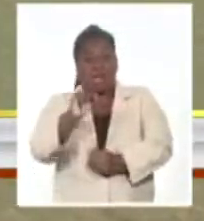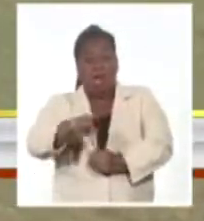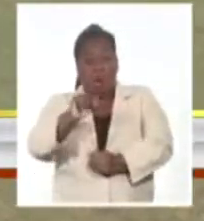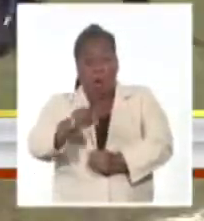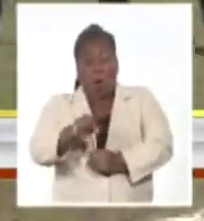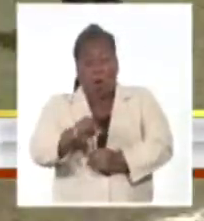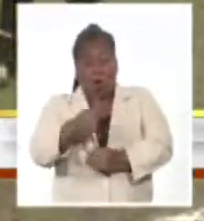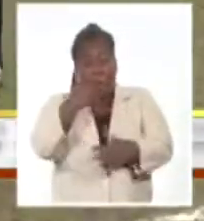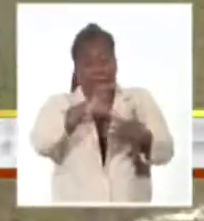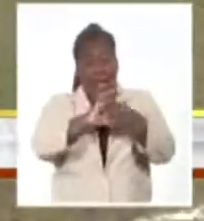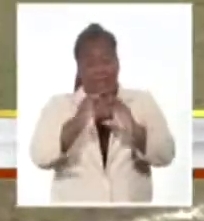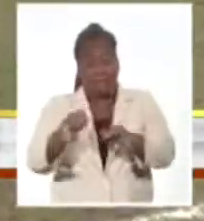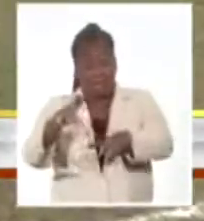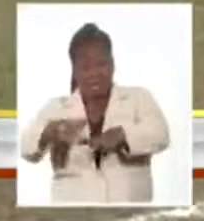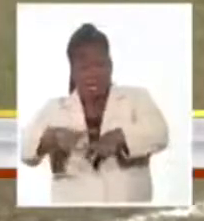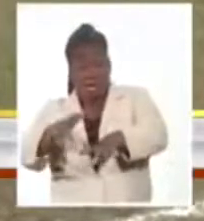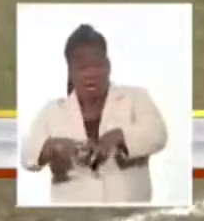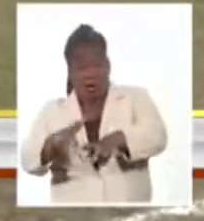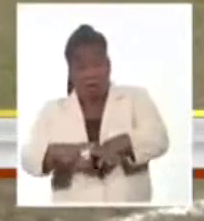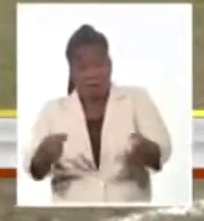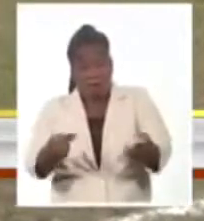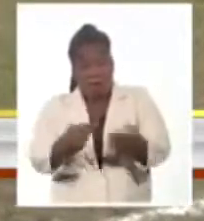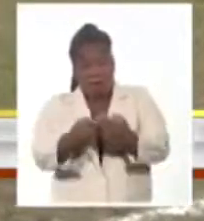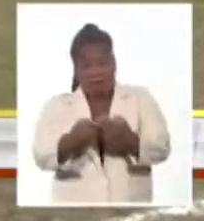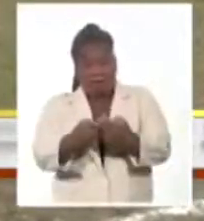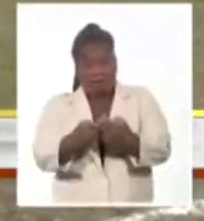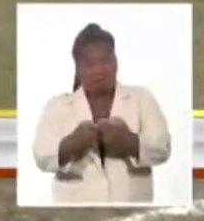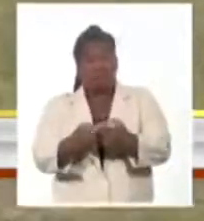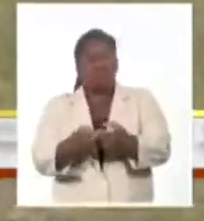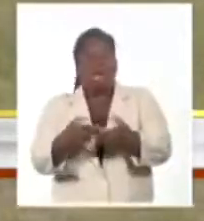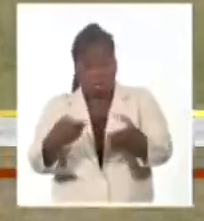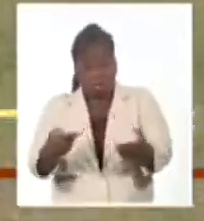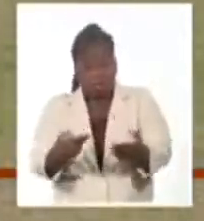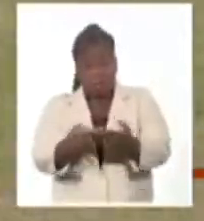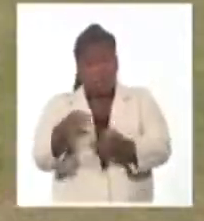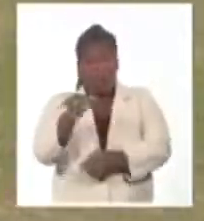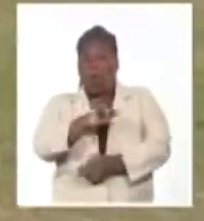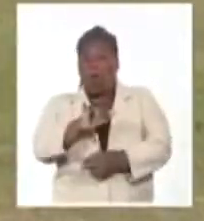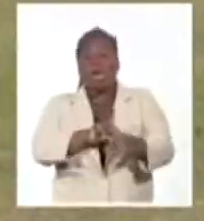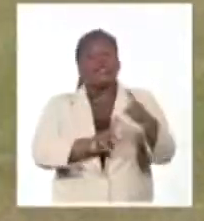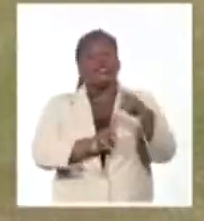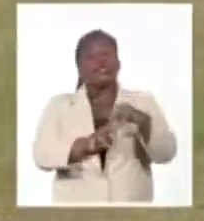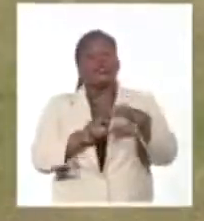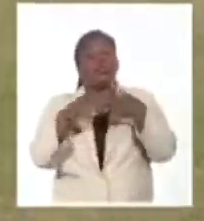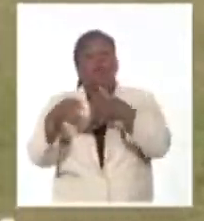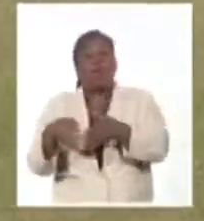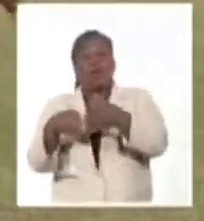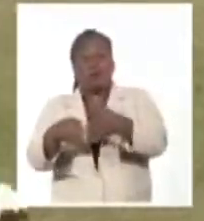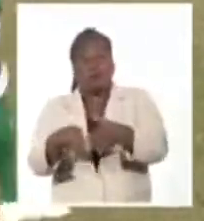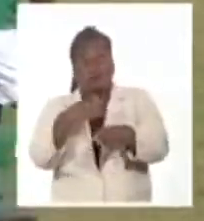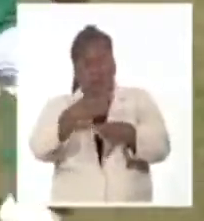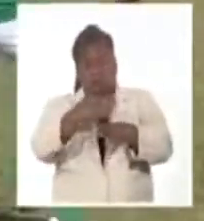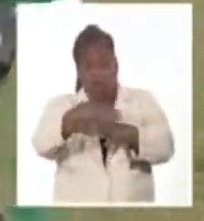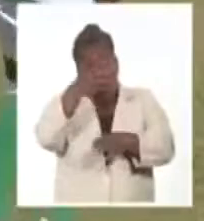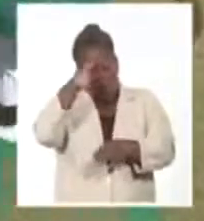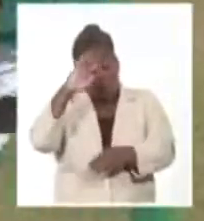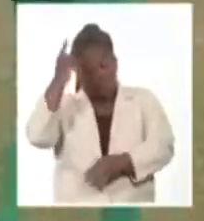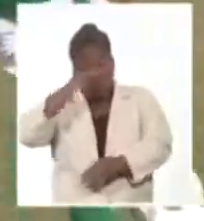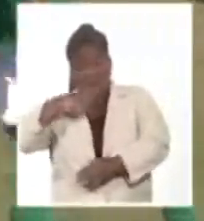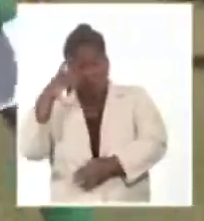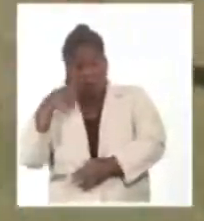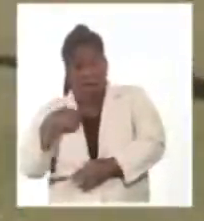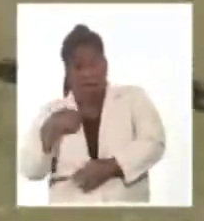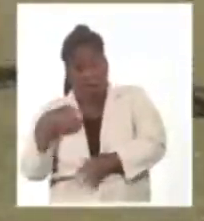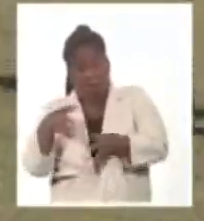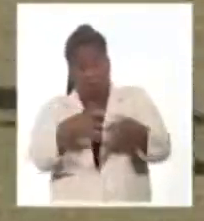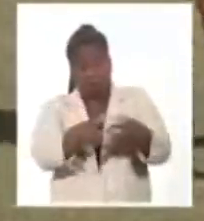entre Artemisa y La Habana como más llamativo. Se enfrentarán de igual forma Las Tunas, Granma, Santiago de Cuba, Ciego de Ávila.